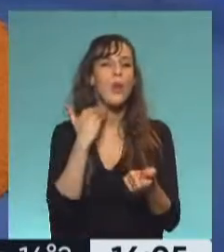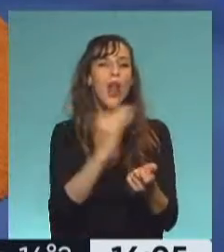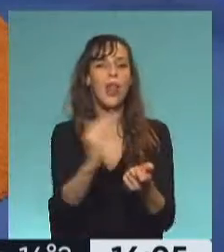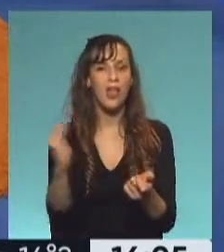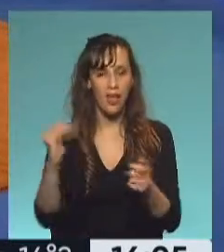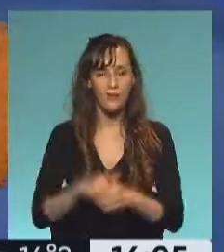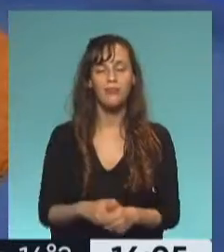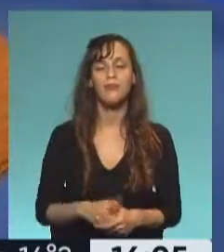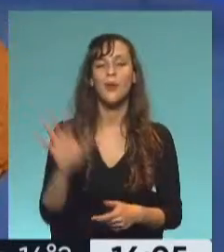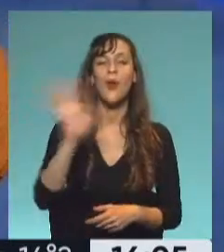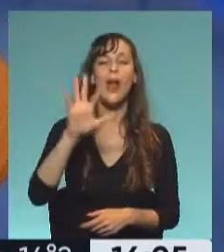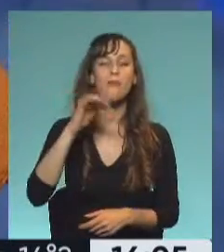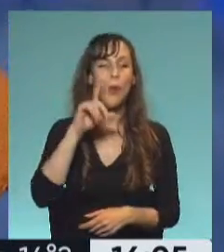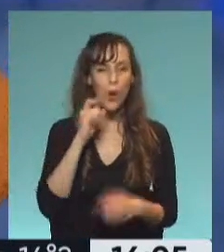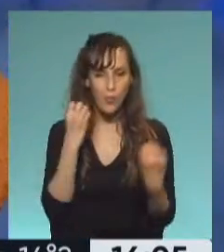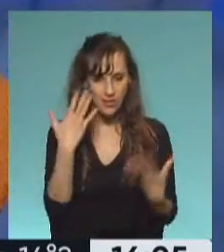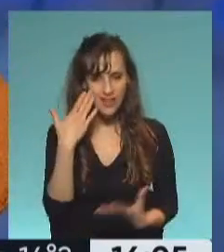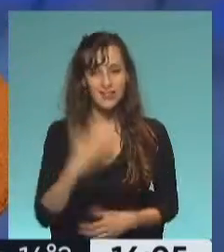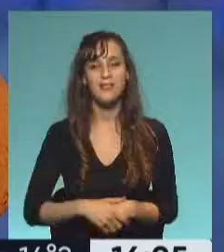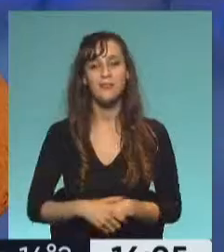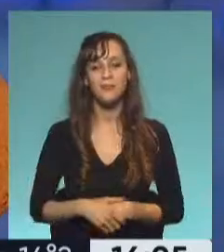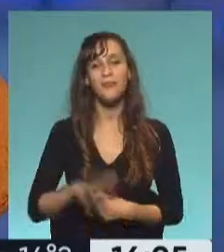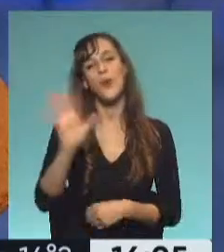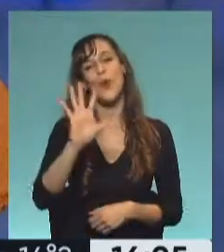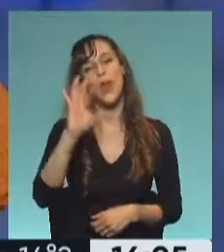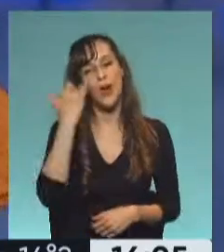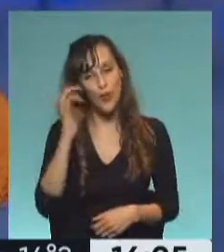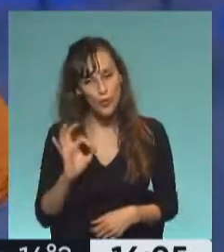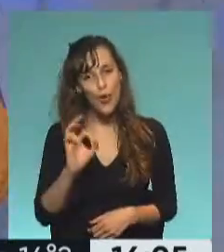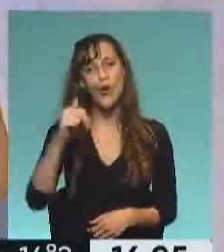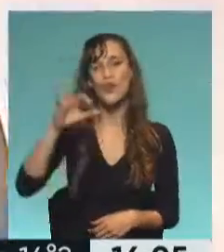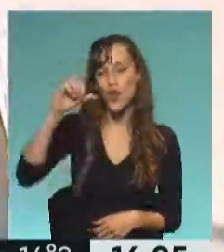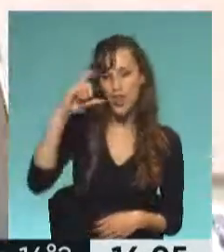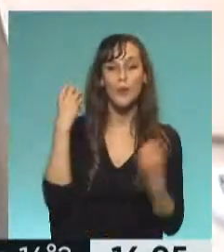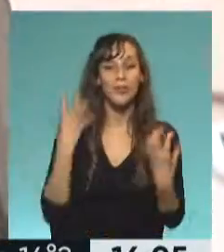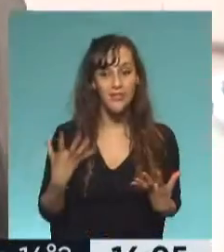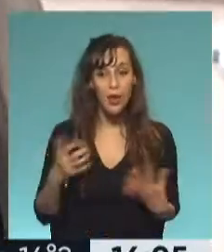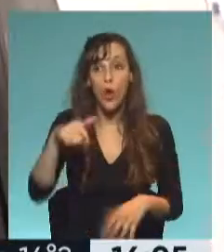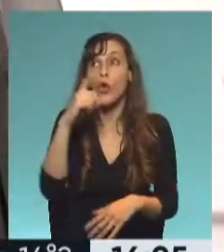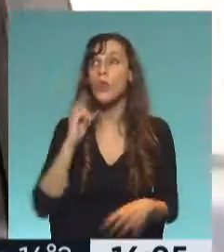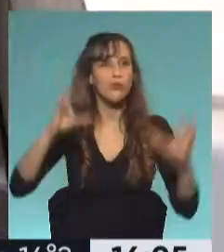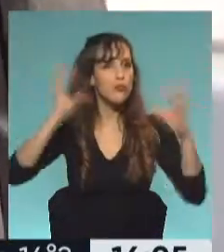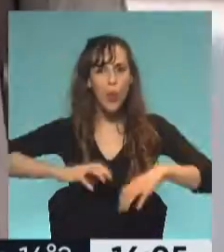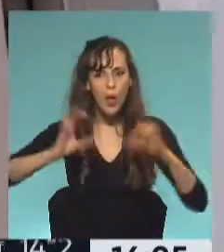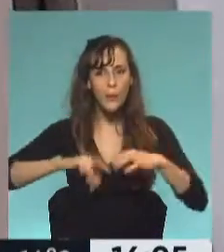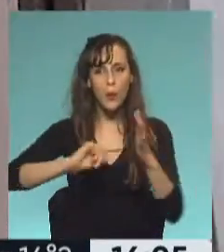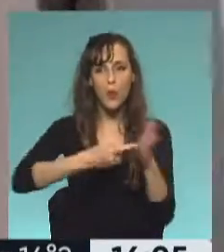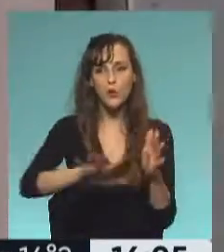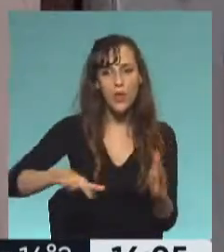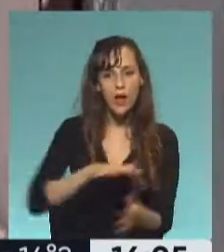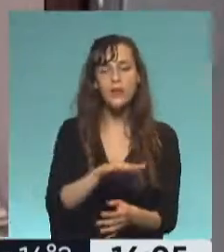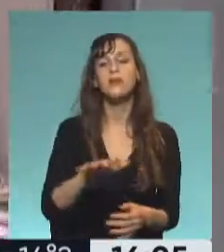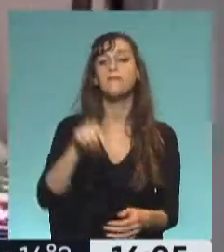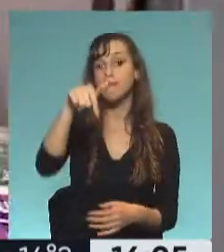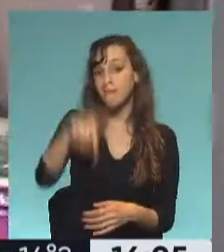buenas tardes. ¿Cómo te va? ¿Estás ahí? Hola, Goico. Hola, Noé. ¿Cómo andan? Acá día lluvioso en la ciudad de Buenos Aires y nos vinimos